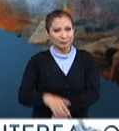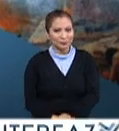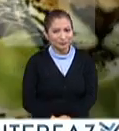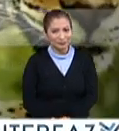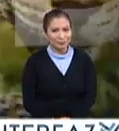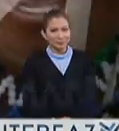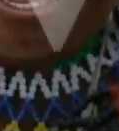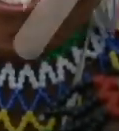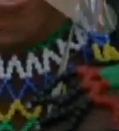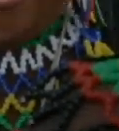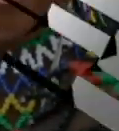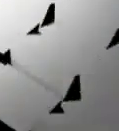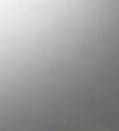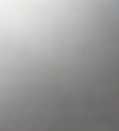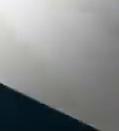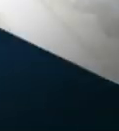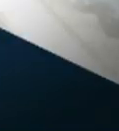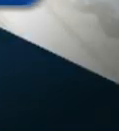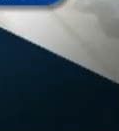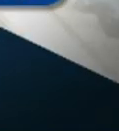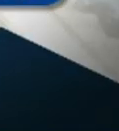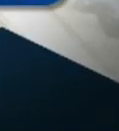Guanajuato.